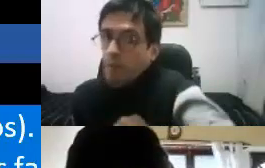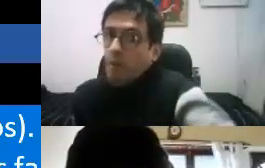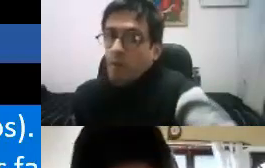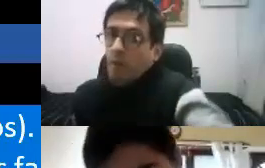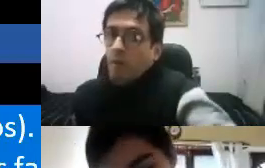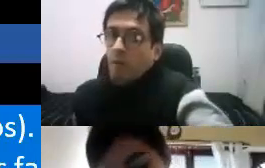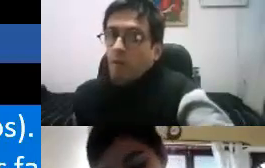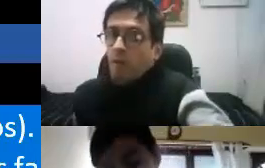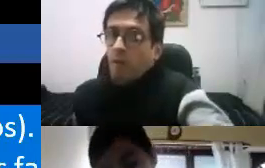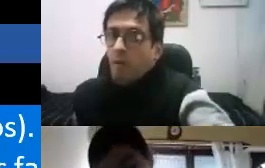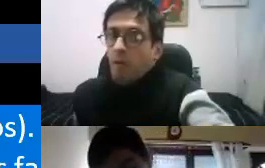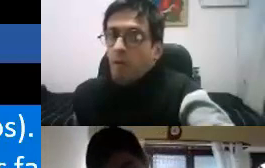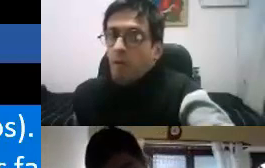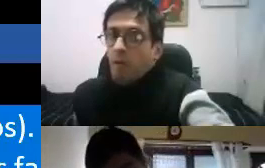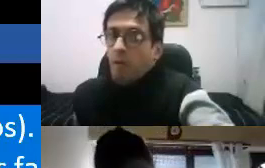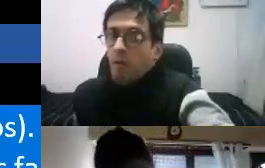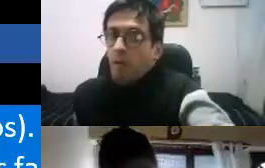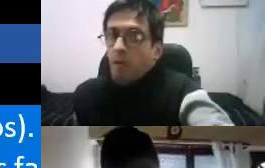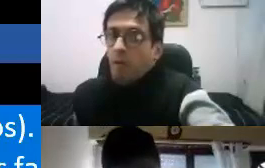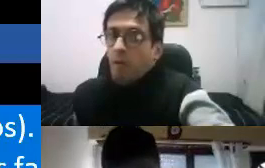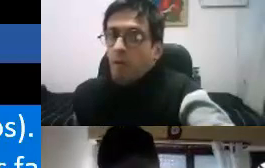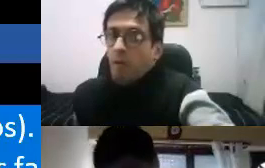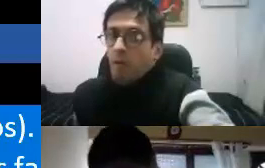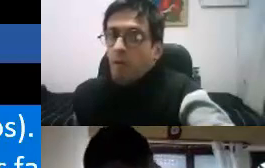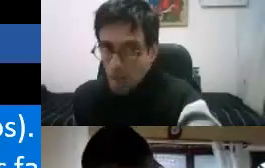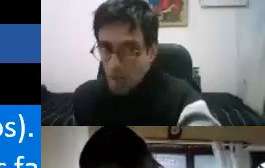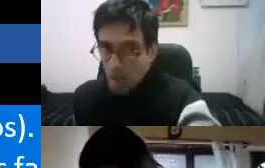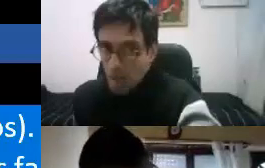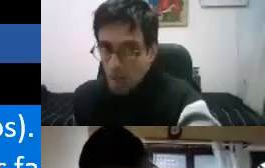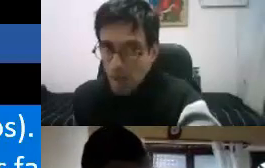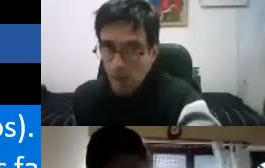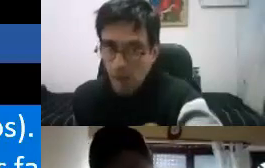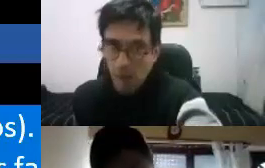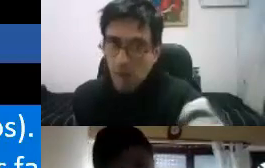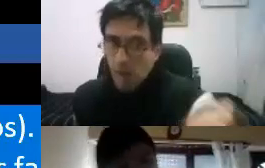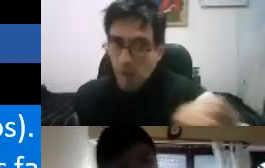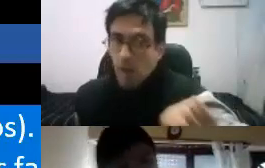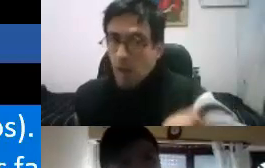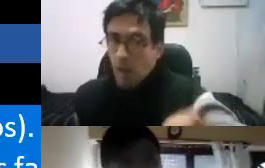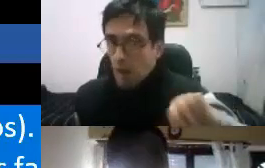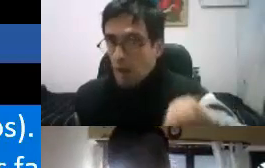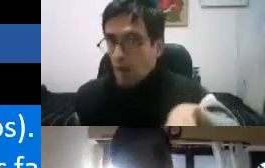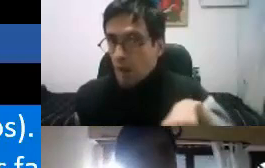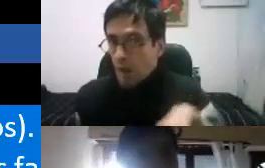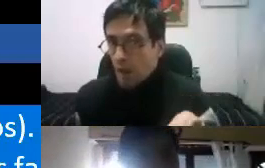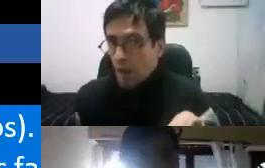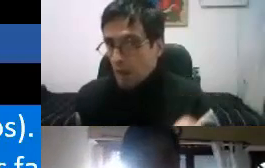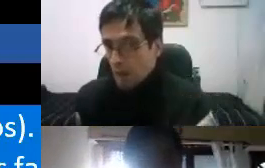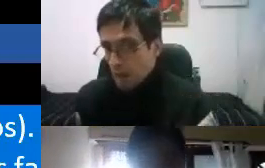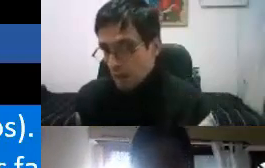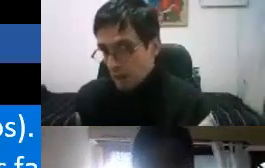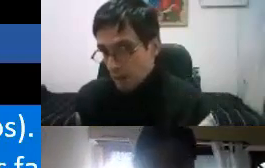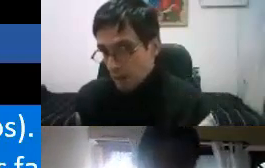razonables, proporcionadas al fin social propuesto. La razonabilidad técnica social es una simple